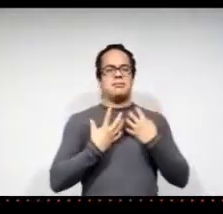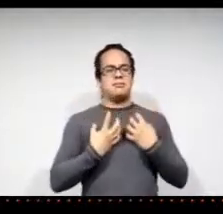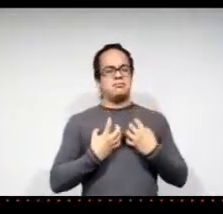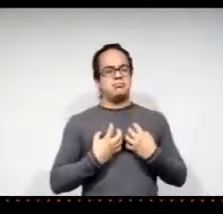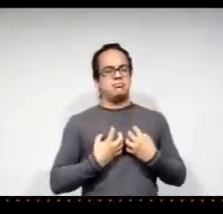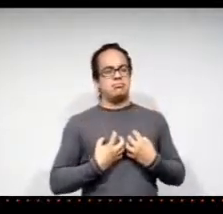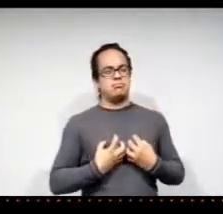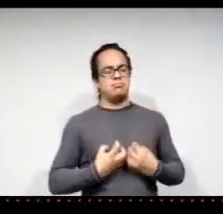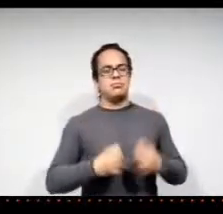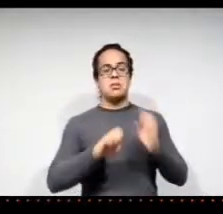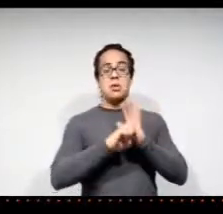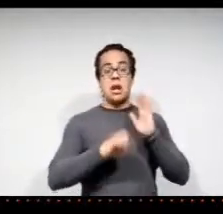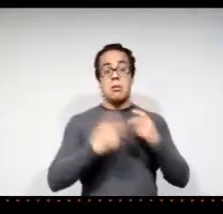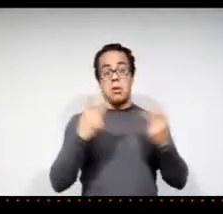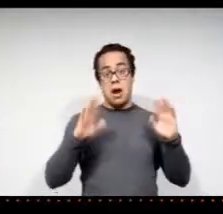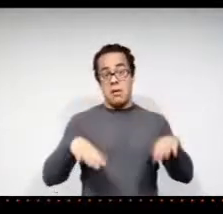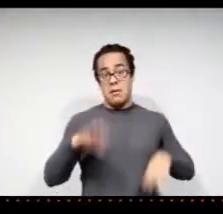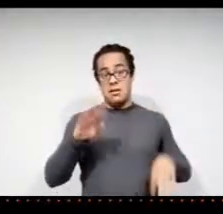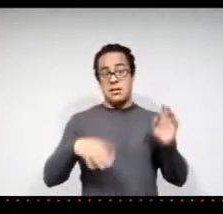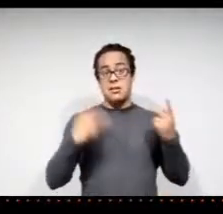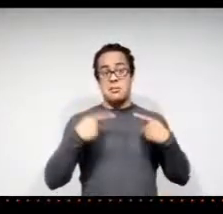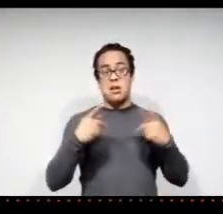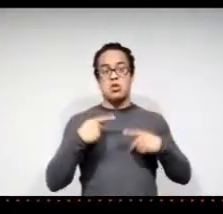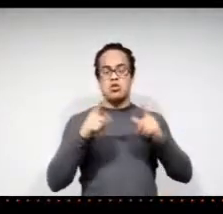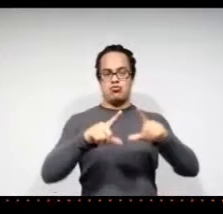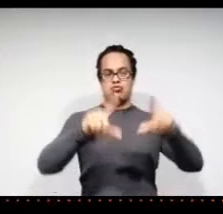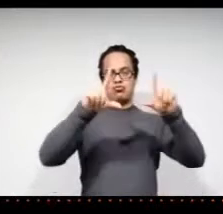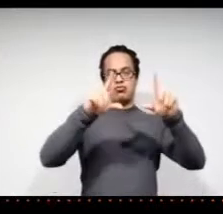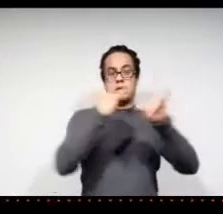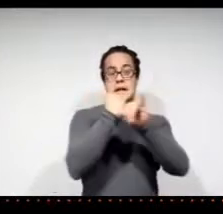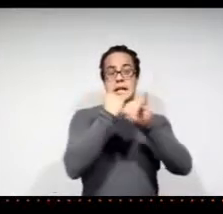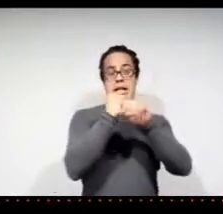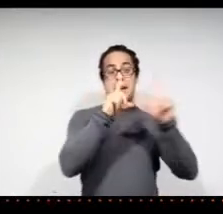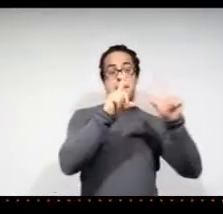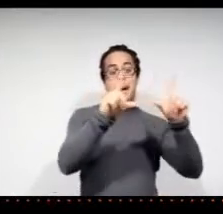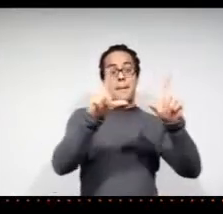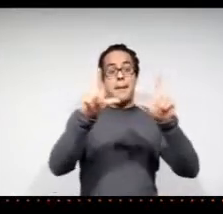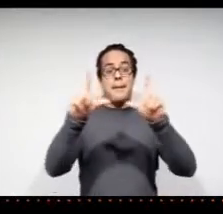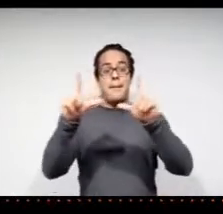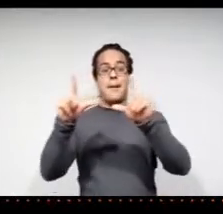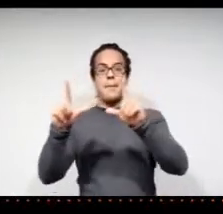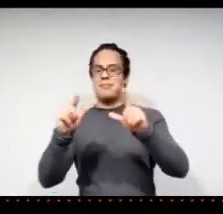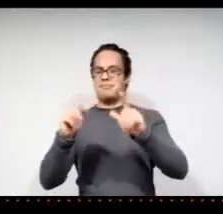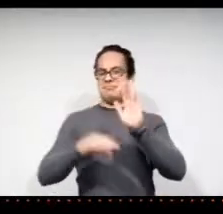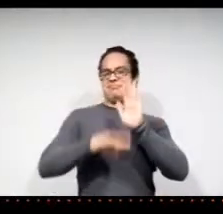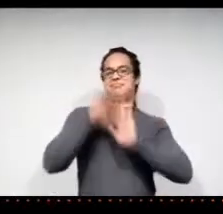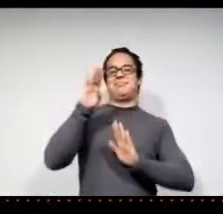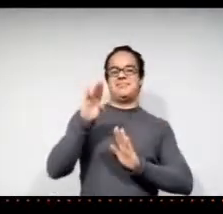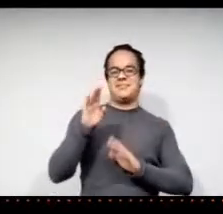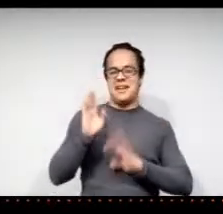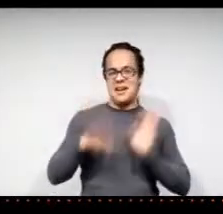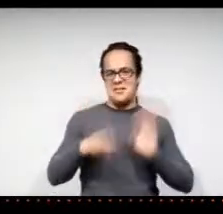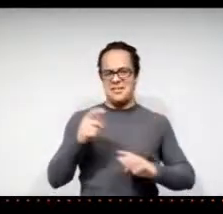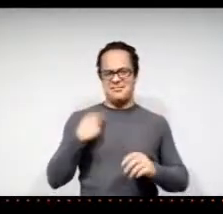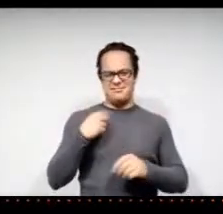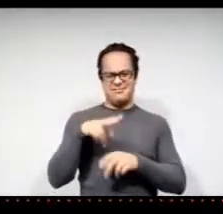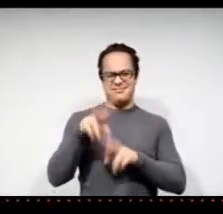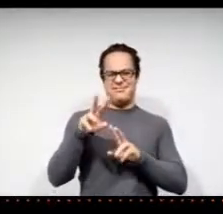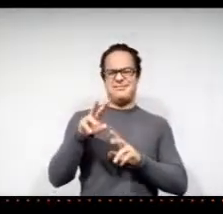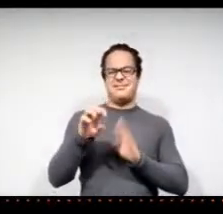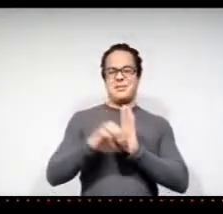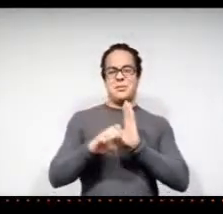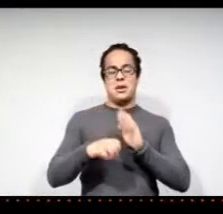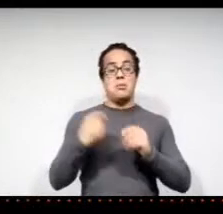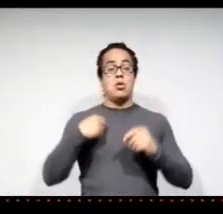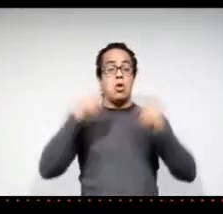gente publica normalmente cosas en internet que tienden a ser un poco exageradas. Es decir, no me voy a sacar una foto